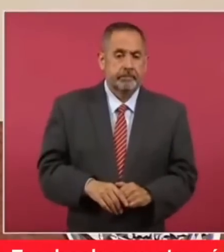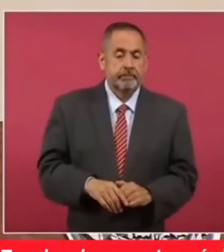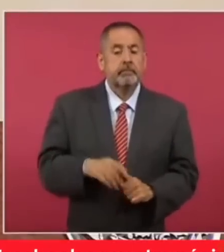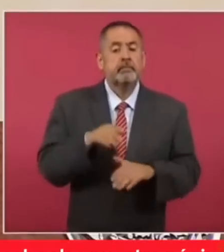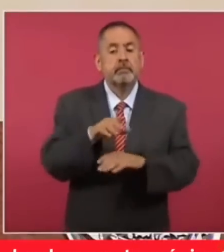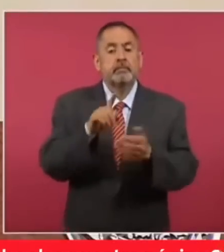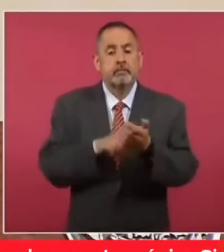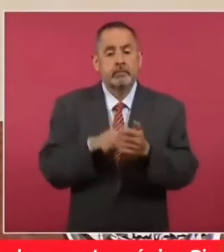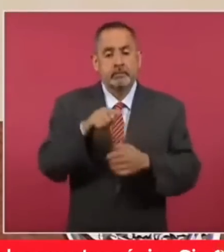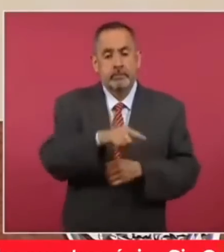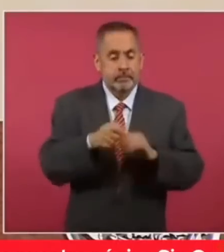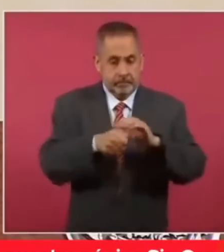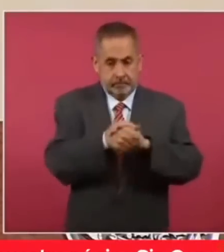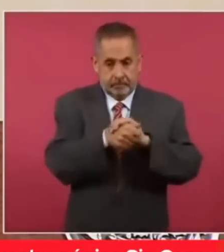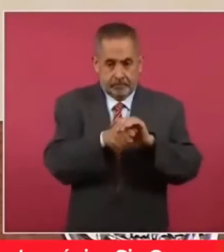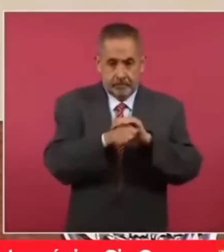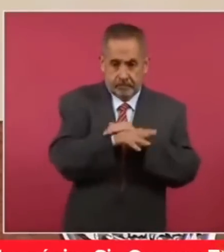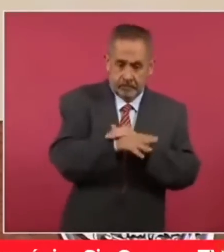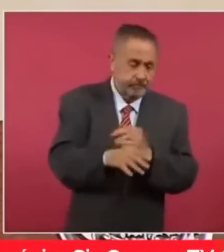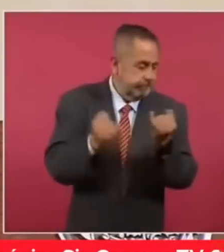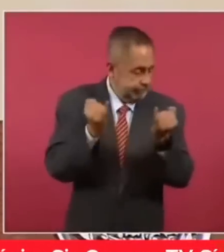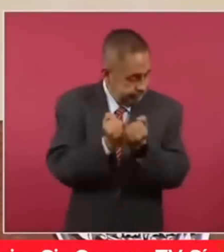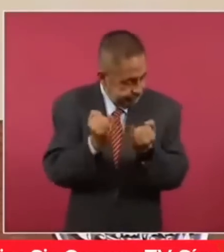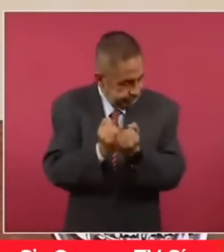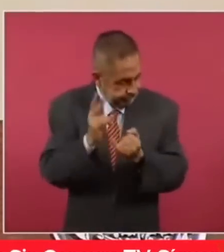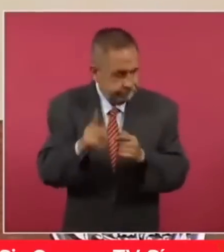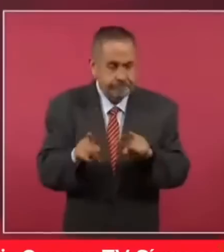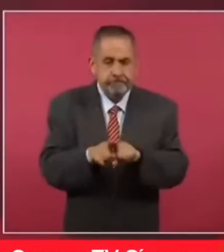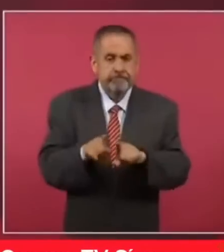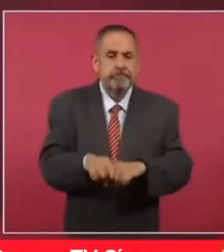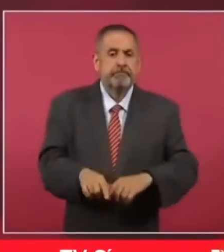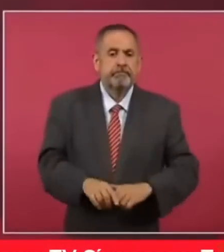en el caso de Ayotzinapa, igual.